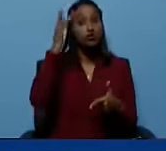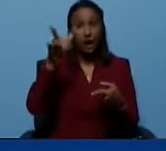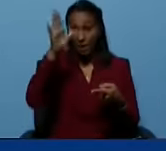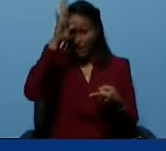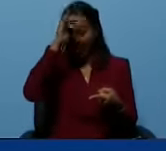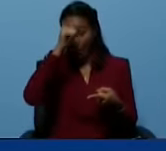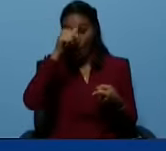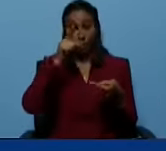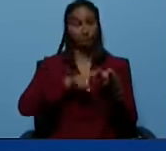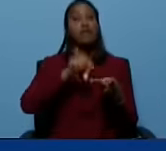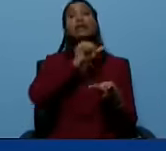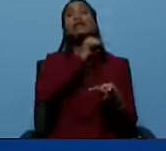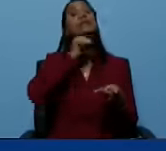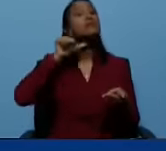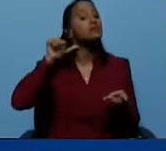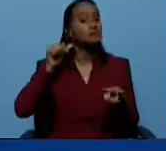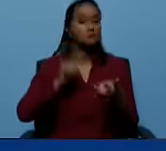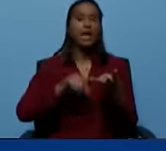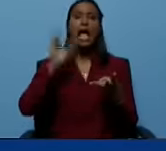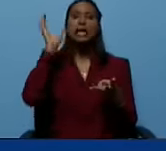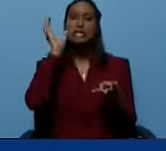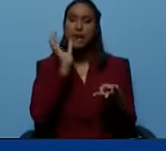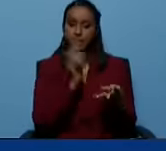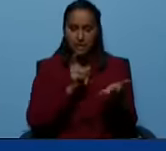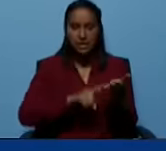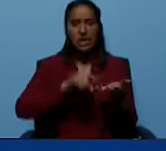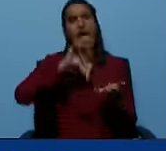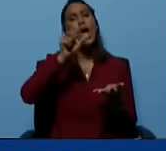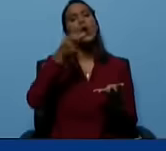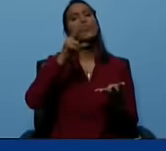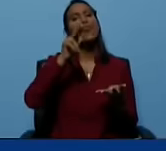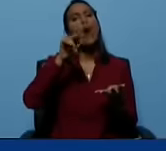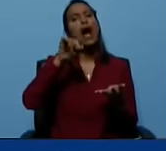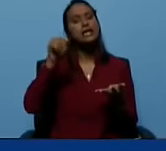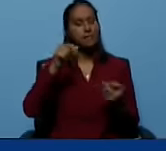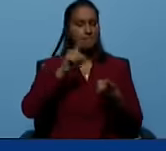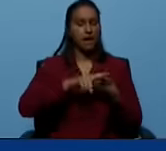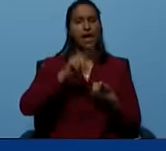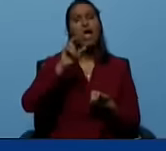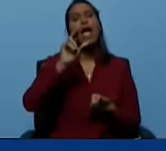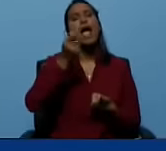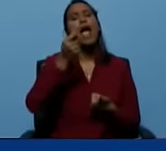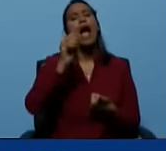Alú, Capriles, Tomás Guanipa, Luis Aquiles Moreno,